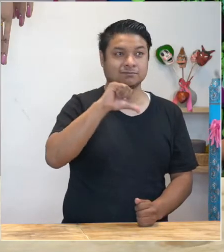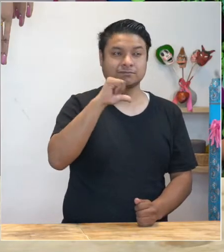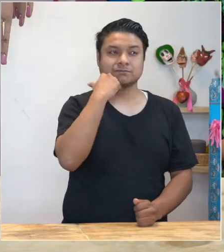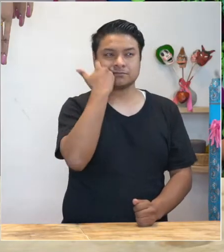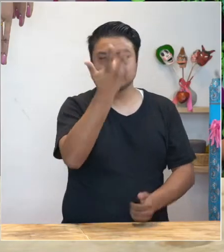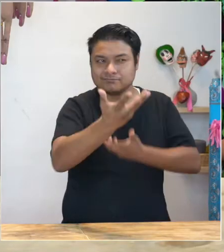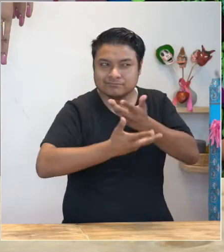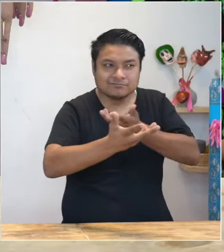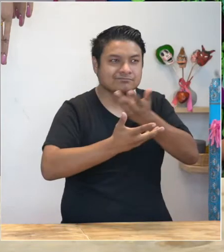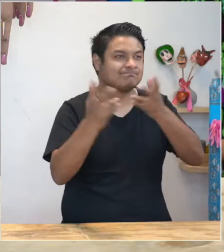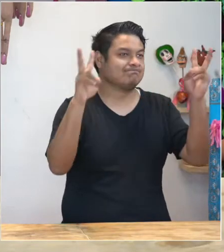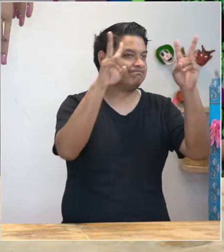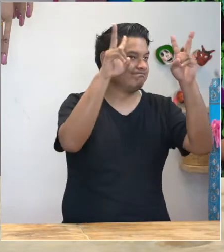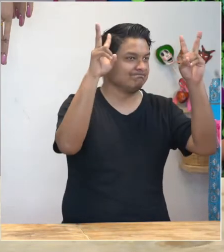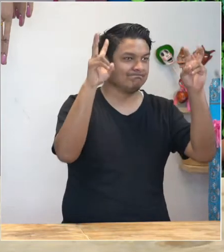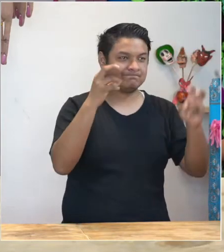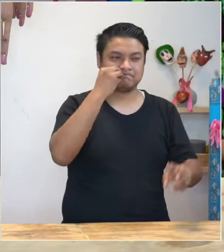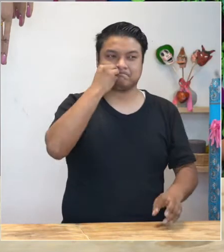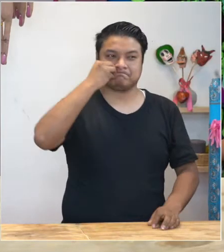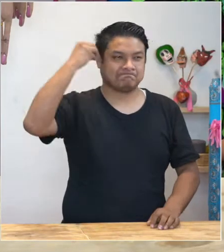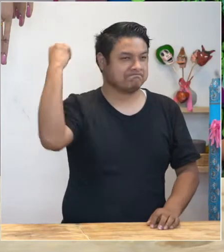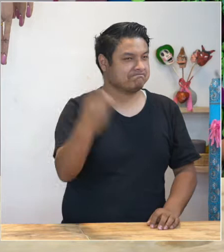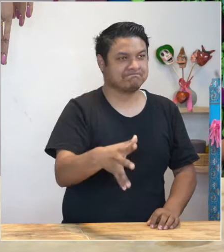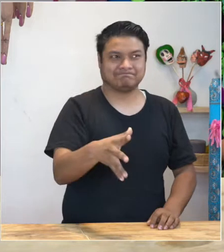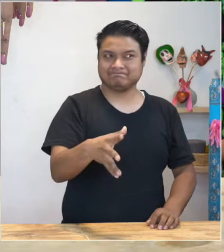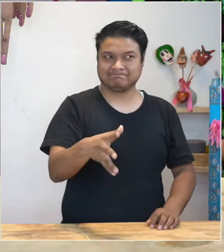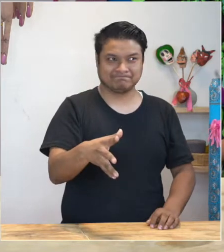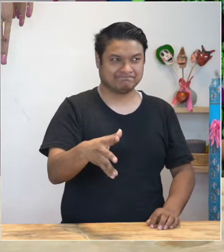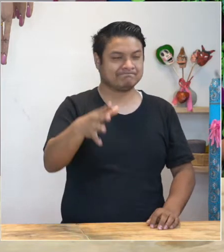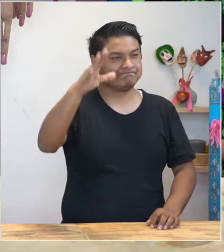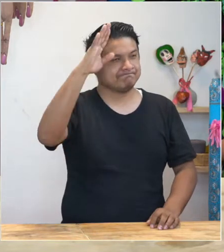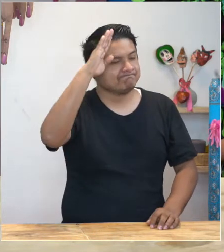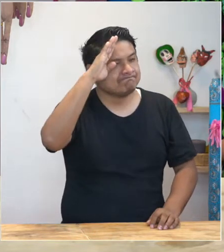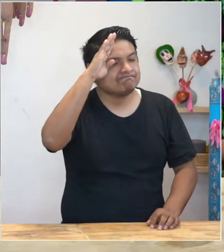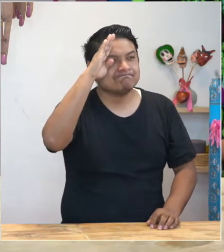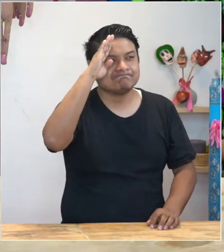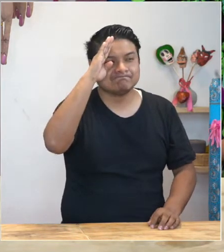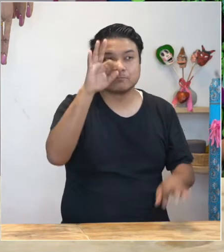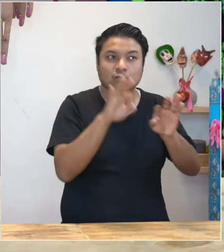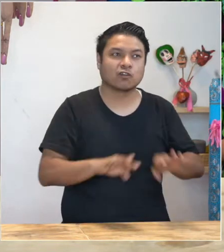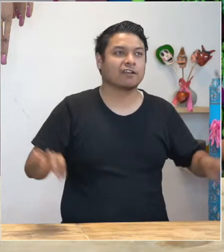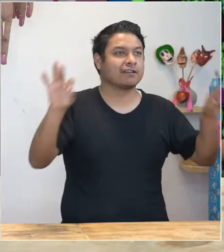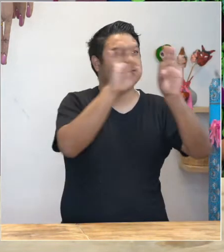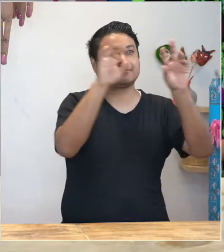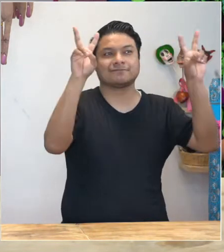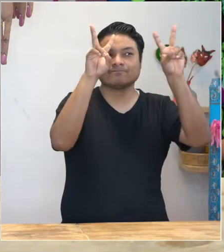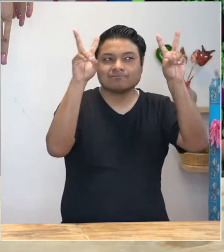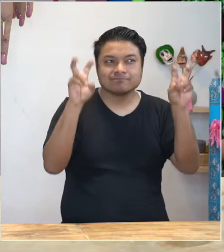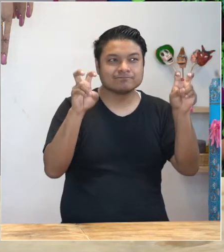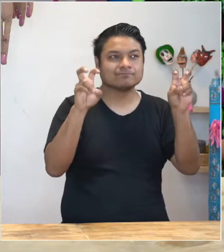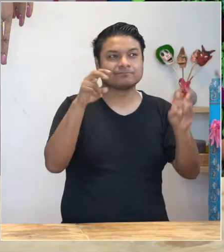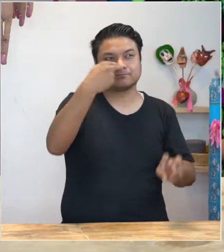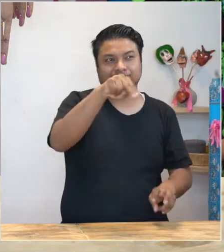traemos un tema maravilloso, un tema que considero que es de suma importancia para todos. El tema se llama inclusión.